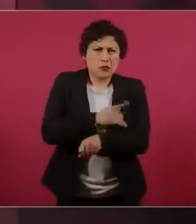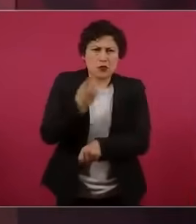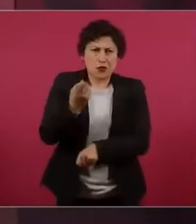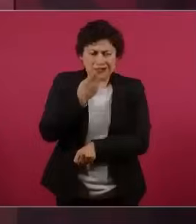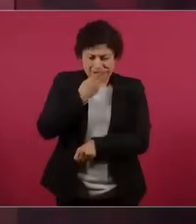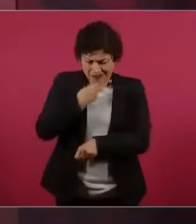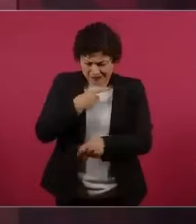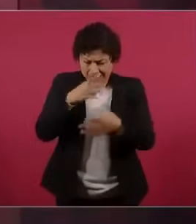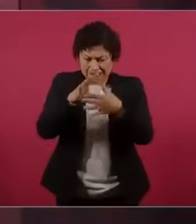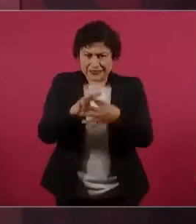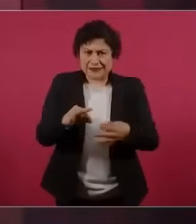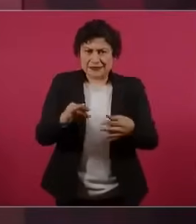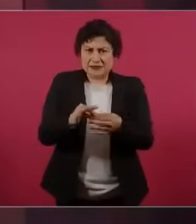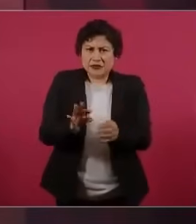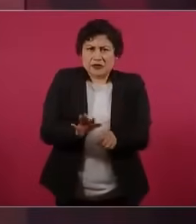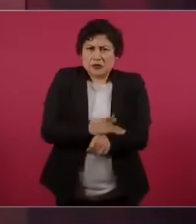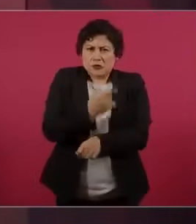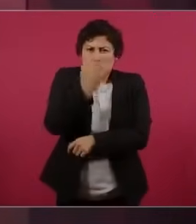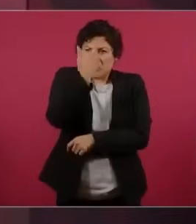a qué se debe eso.